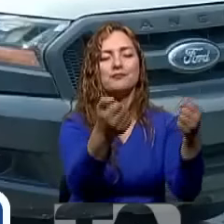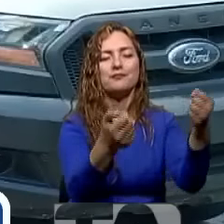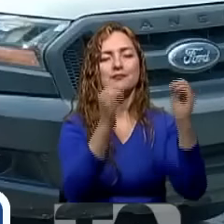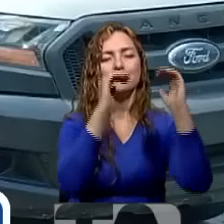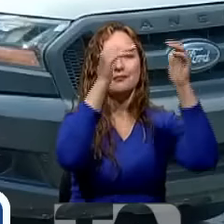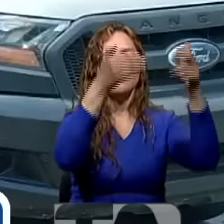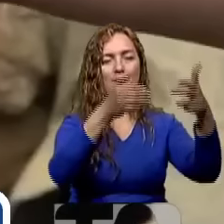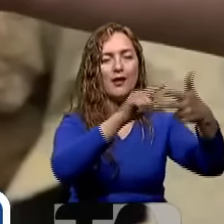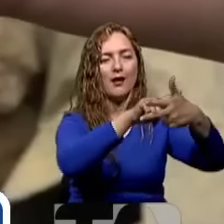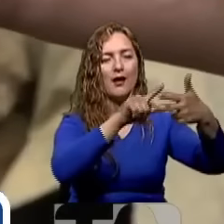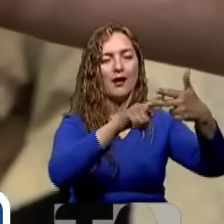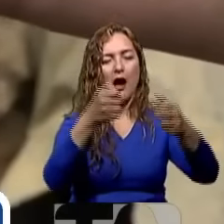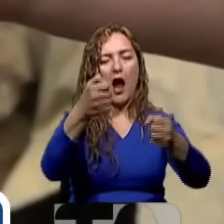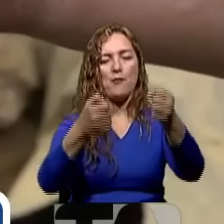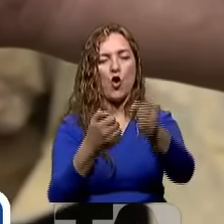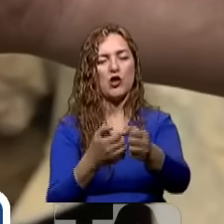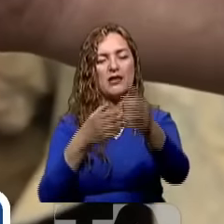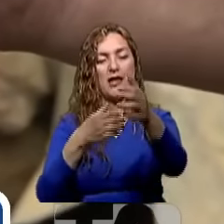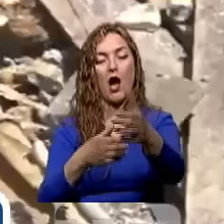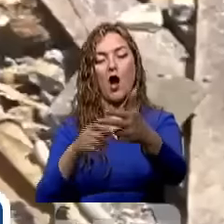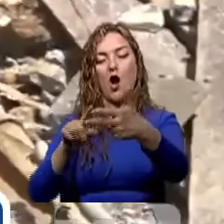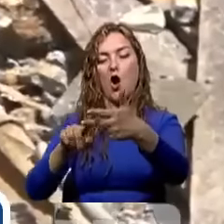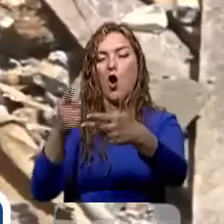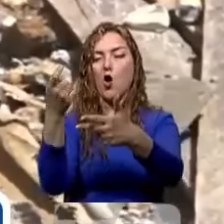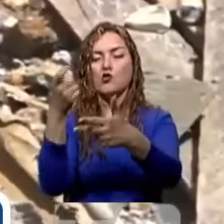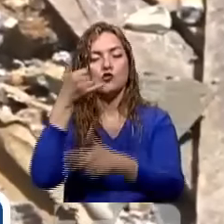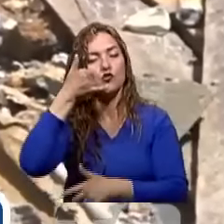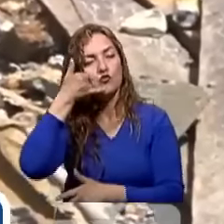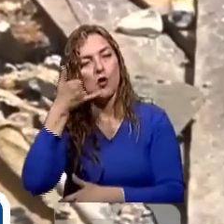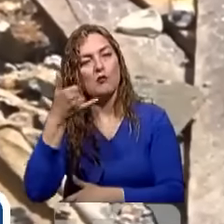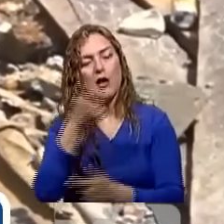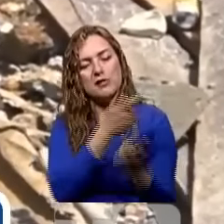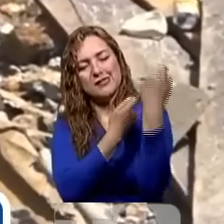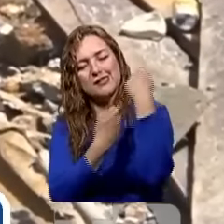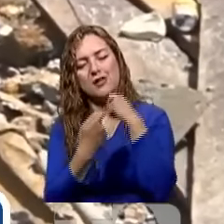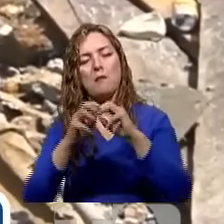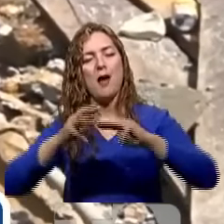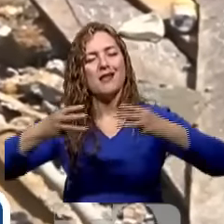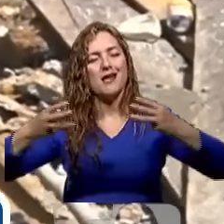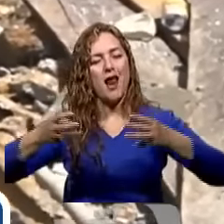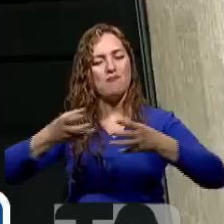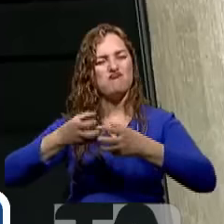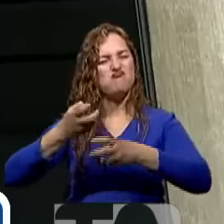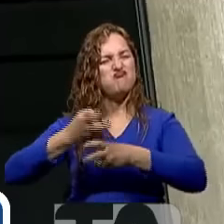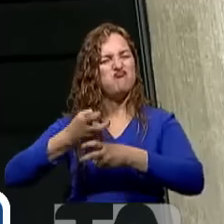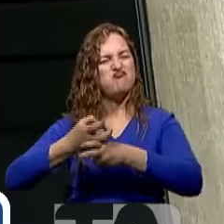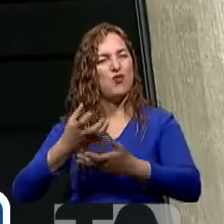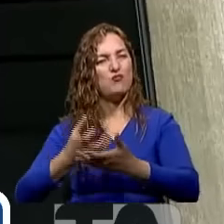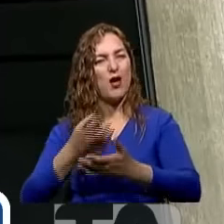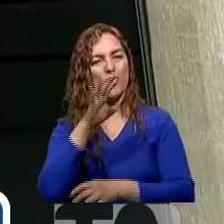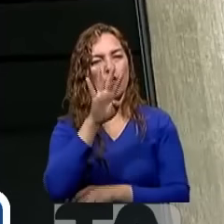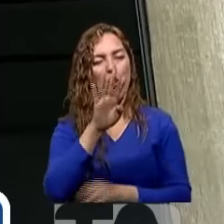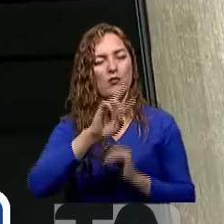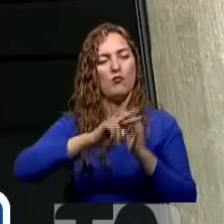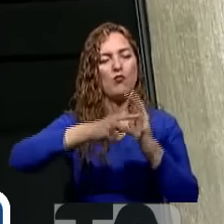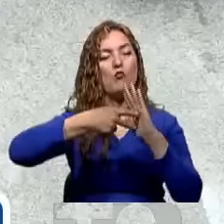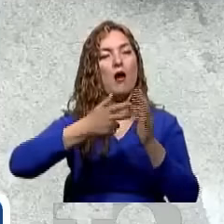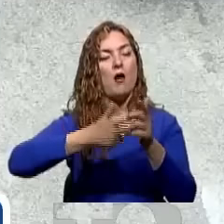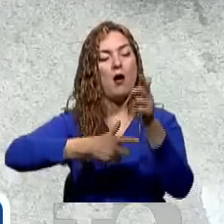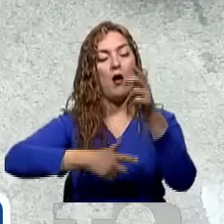camioneta, 11 celulares, 600 sacos de yute con presunto material mineralizado. Además, 4 cargadores de pistola